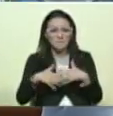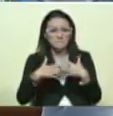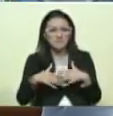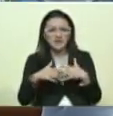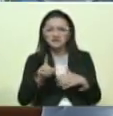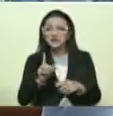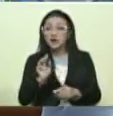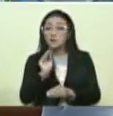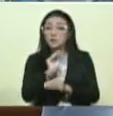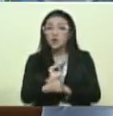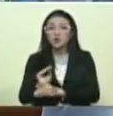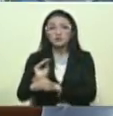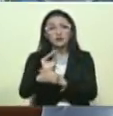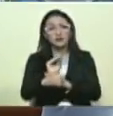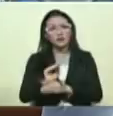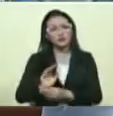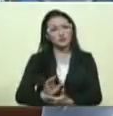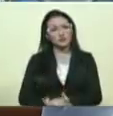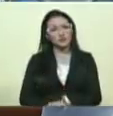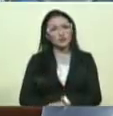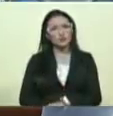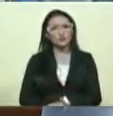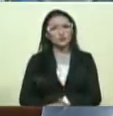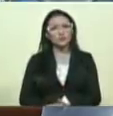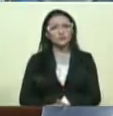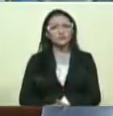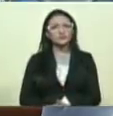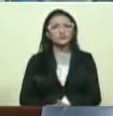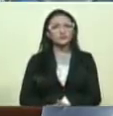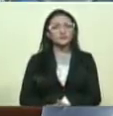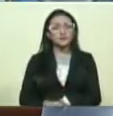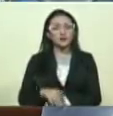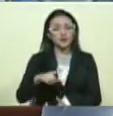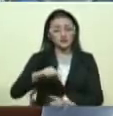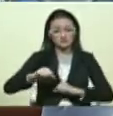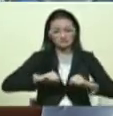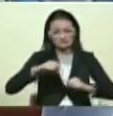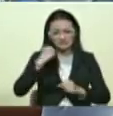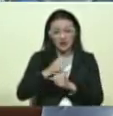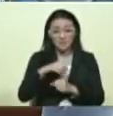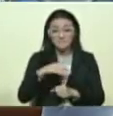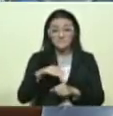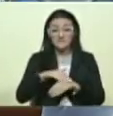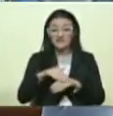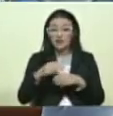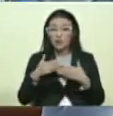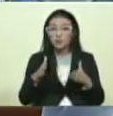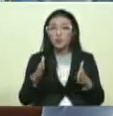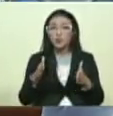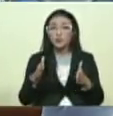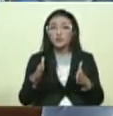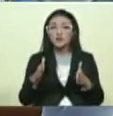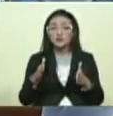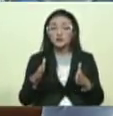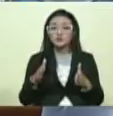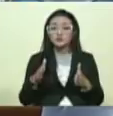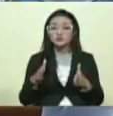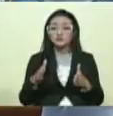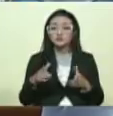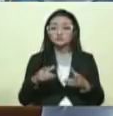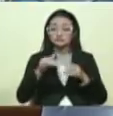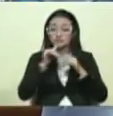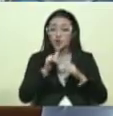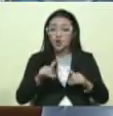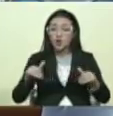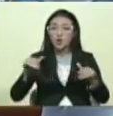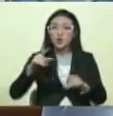los han protegido. Y ha tenido que ser nuestra gestión como Ministerio Público quien ha develado estos hechos y